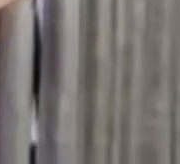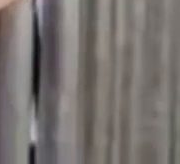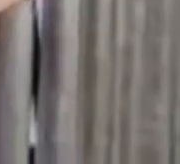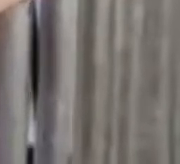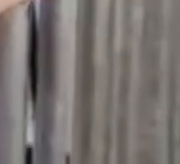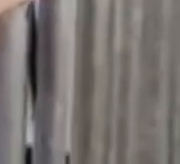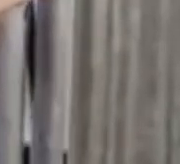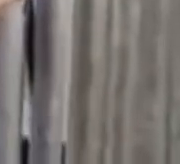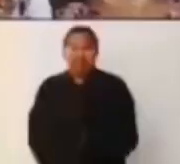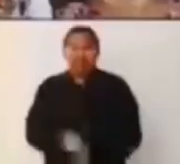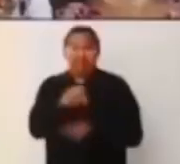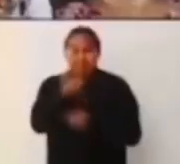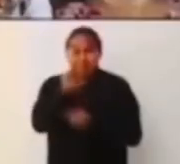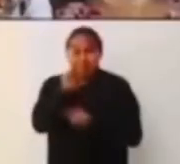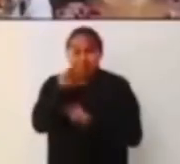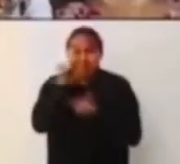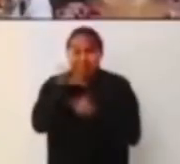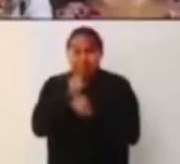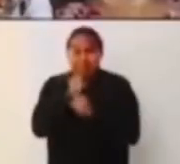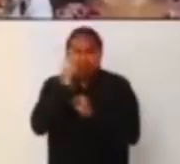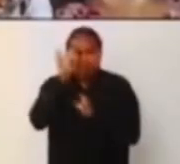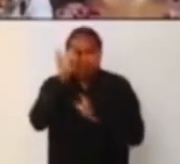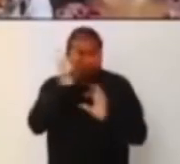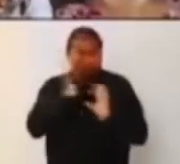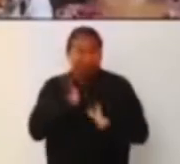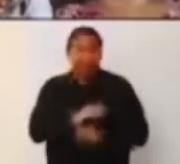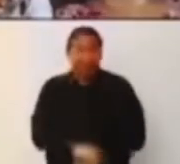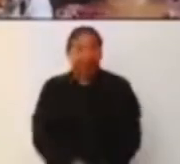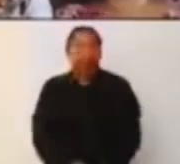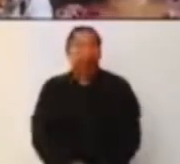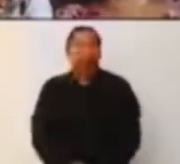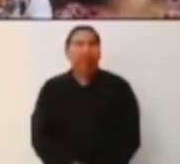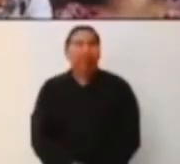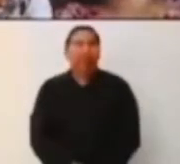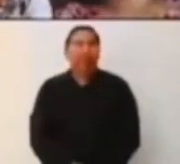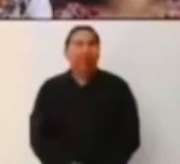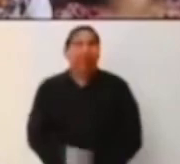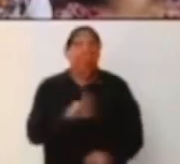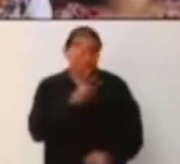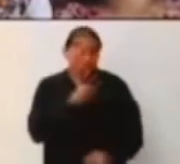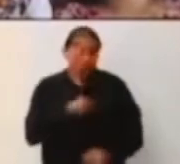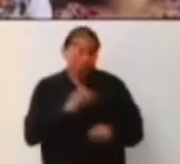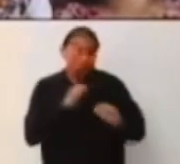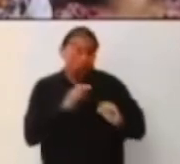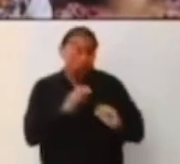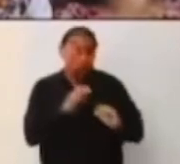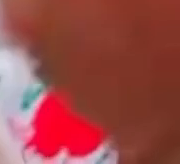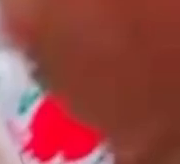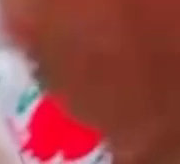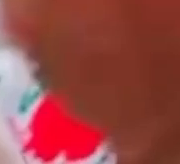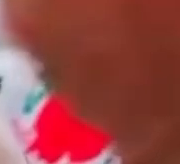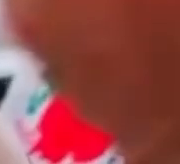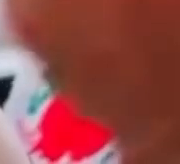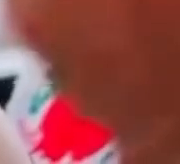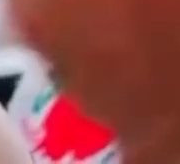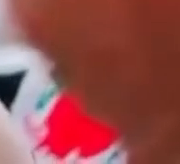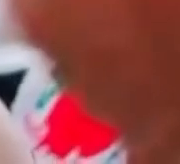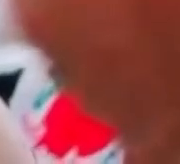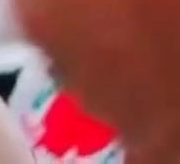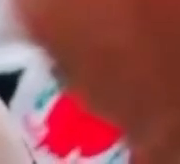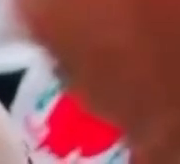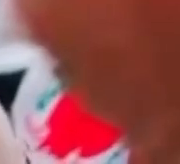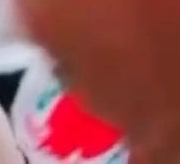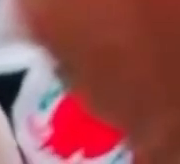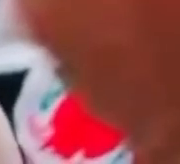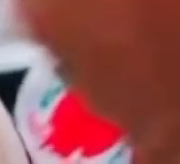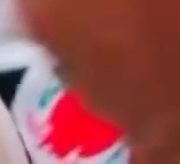la coalición Sigamos Haciendo Historia ahí en Quintana Roo, en Felipe Carrillo Puerto. Por otro lado, la doctora Claudia Sheinbaum anunció que en